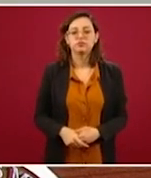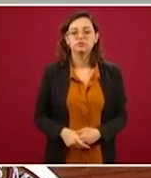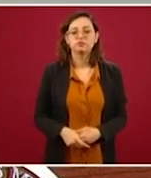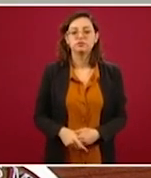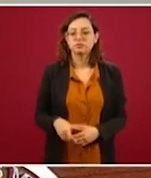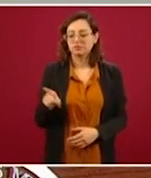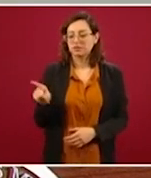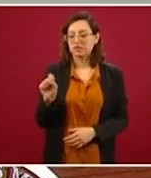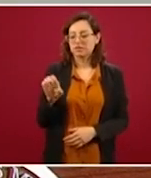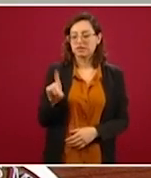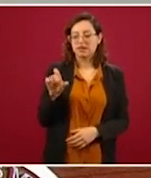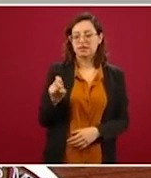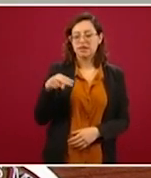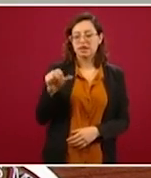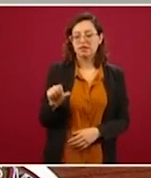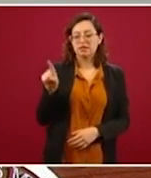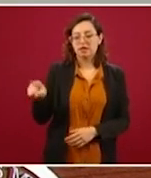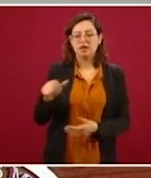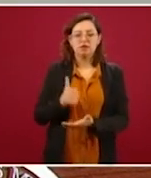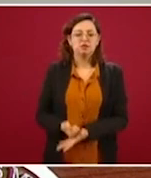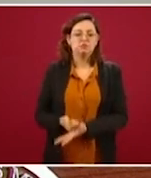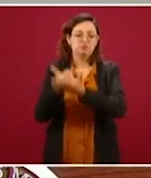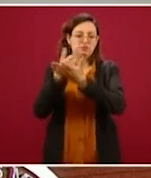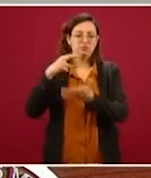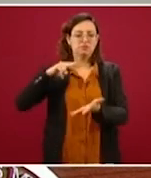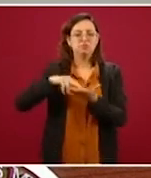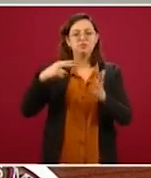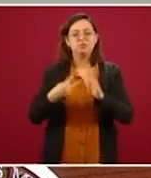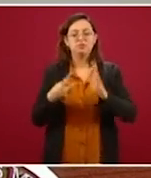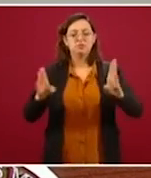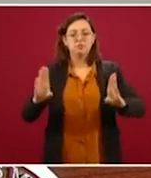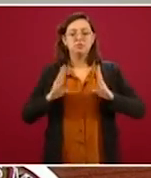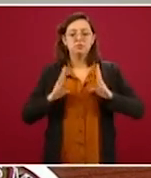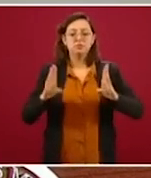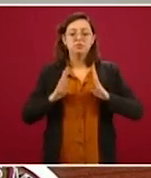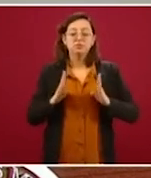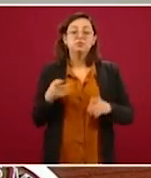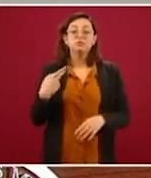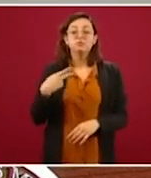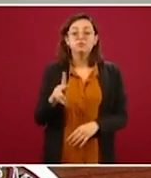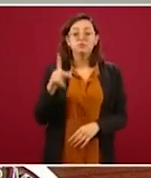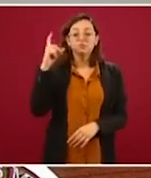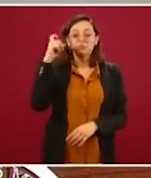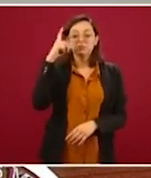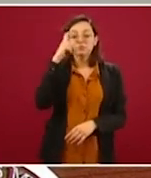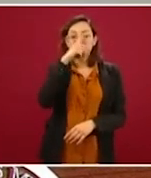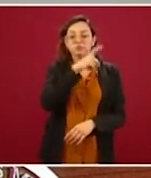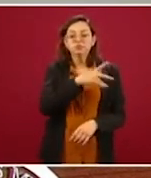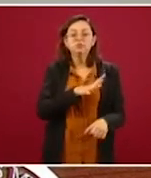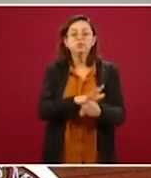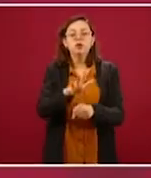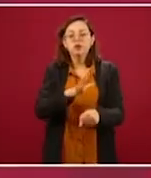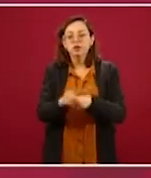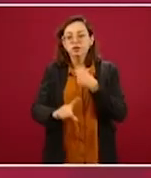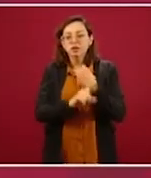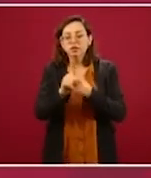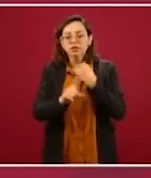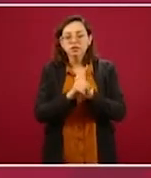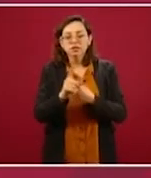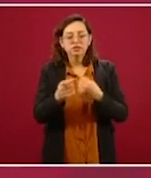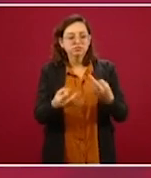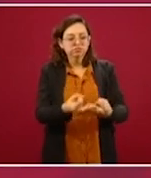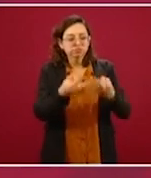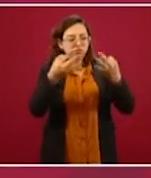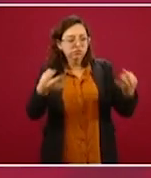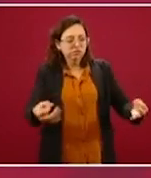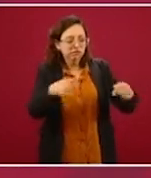la Secretaría de la Defensa, los ingenieros militares. Se nos ha dificultado por los terrenos. También qué